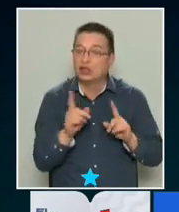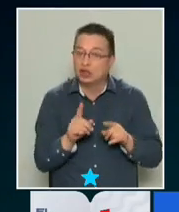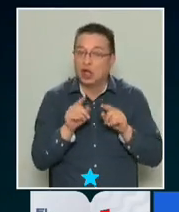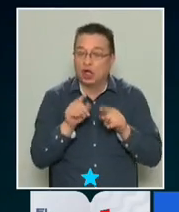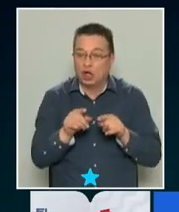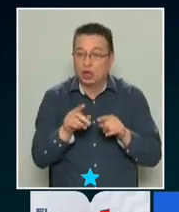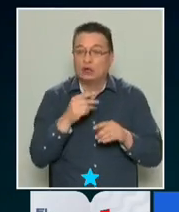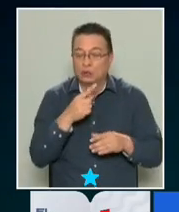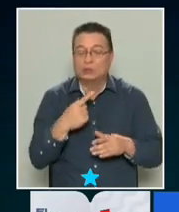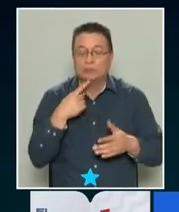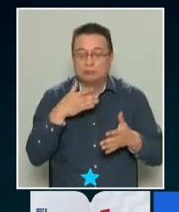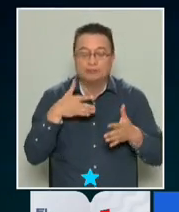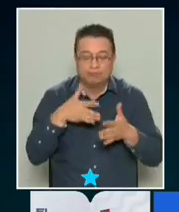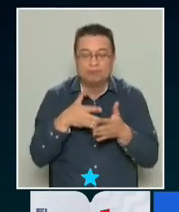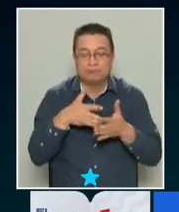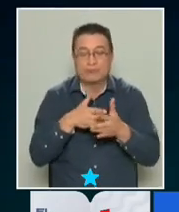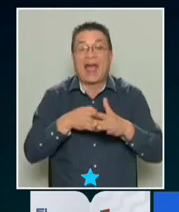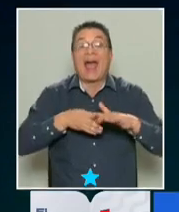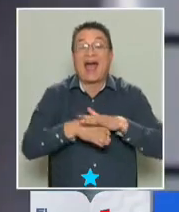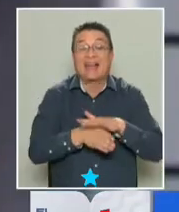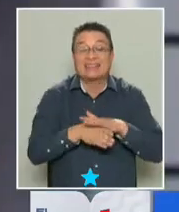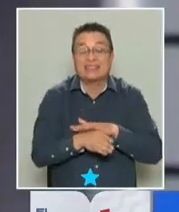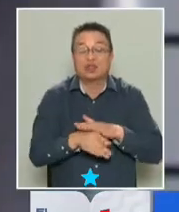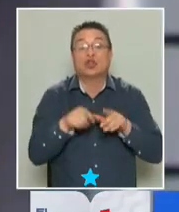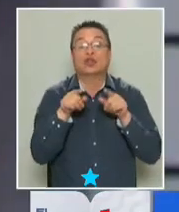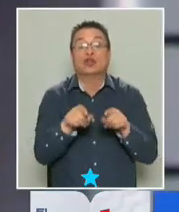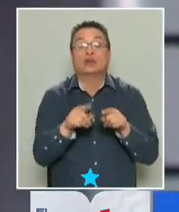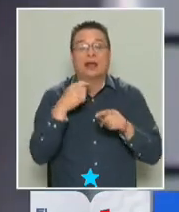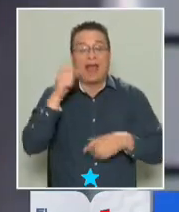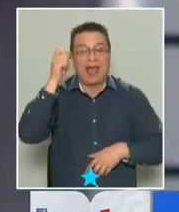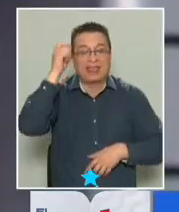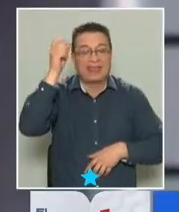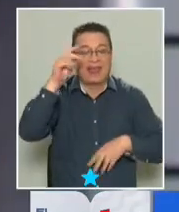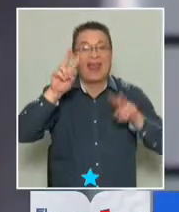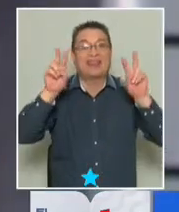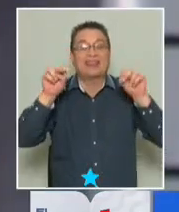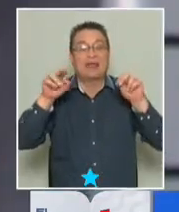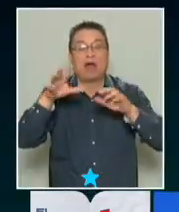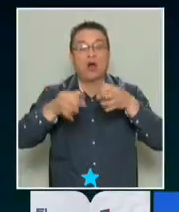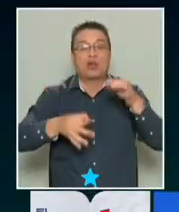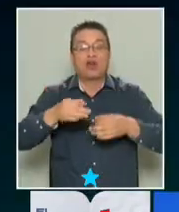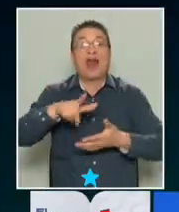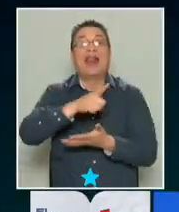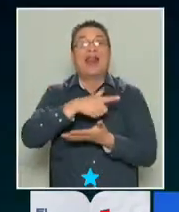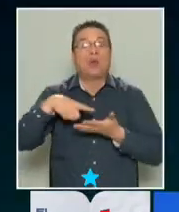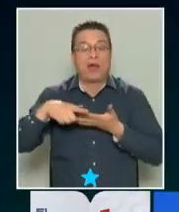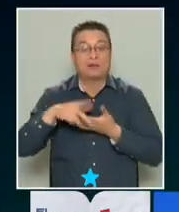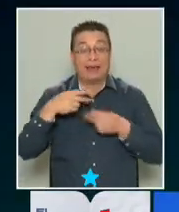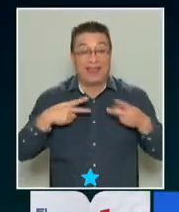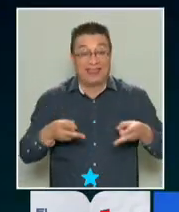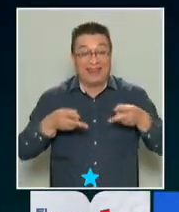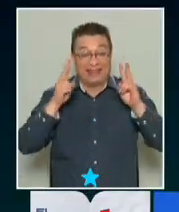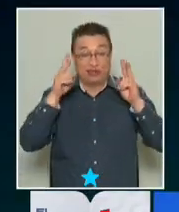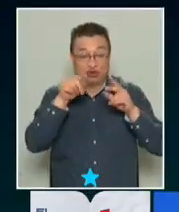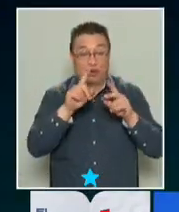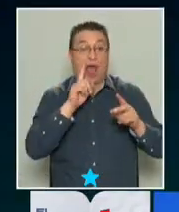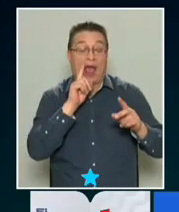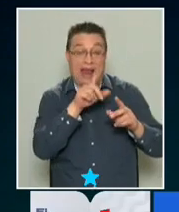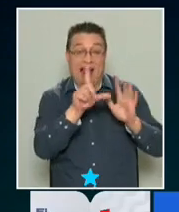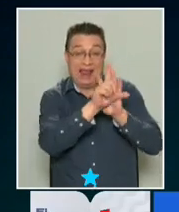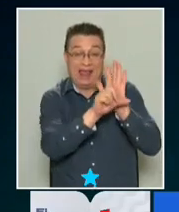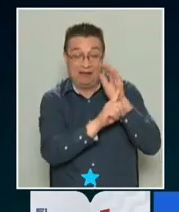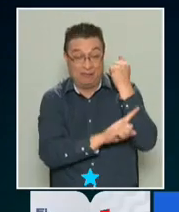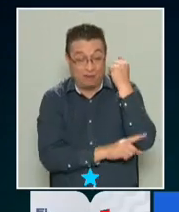trabajo por decirlo así en el acceso también a entender el mundo jurídico es el lenguaje porque el derecho tiene un guaje propio y